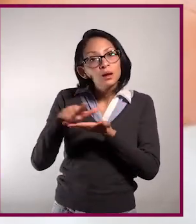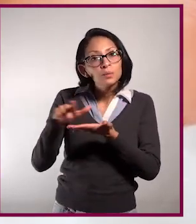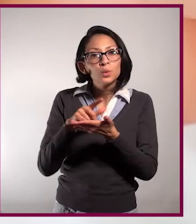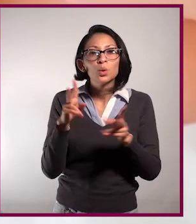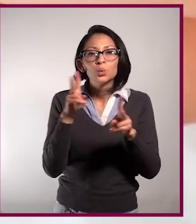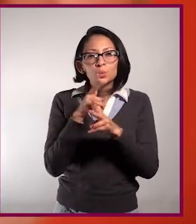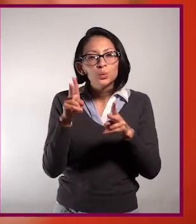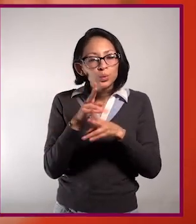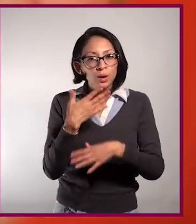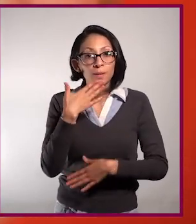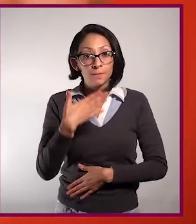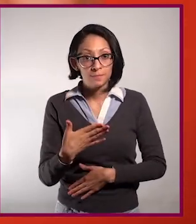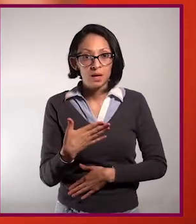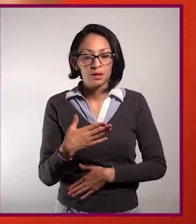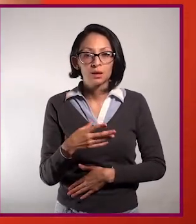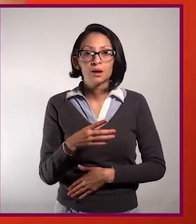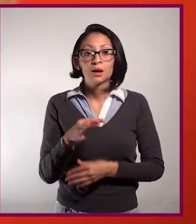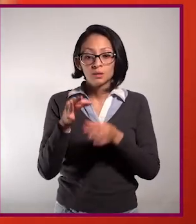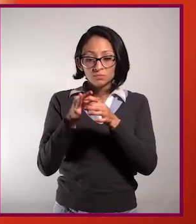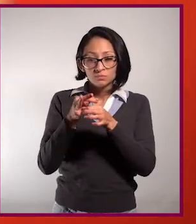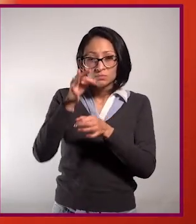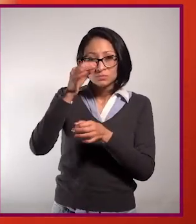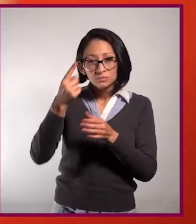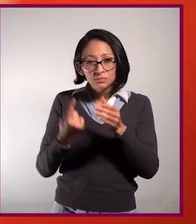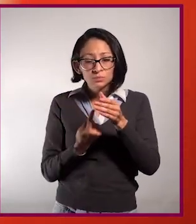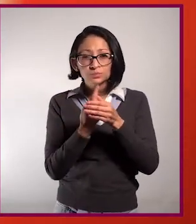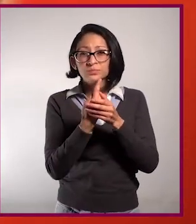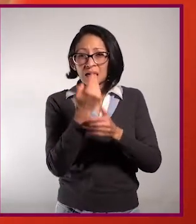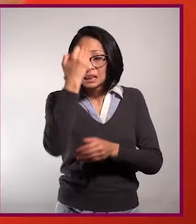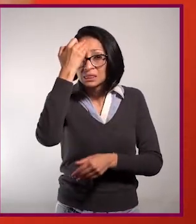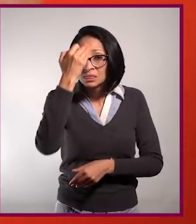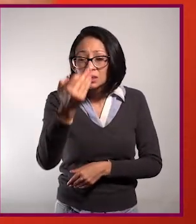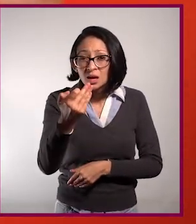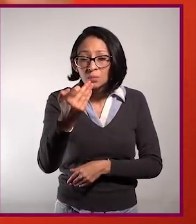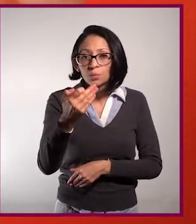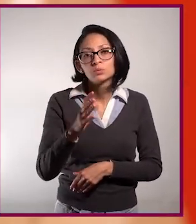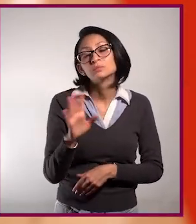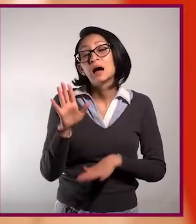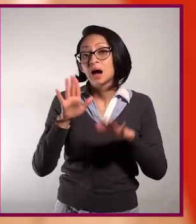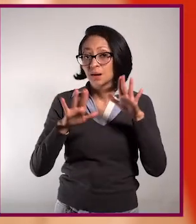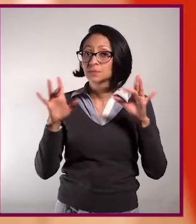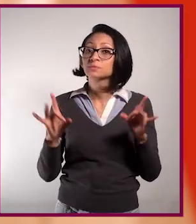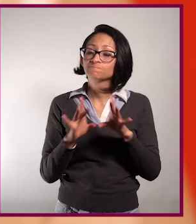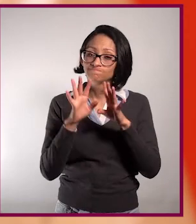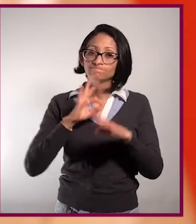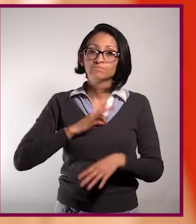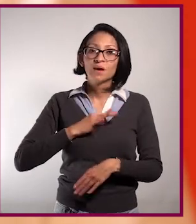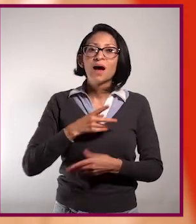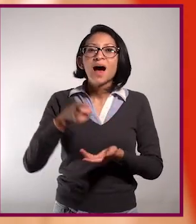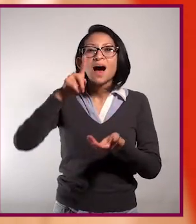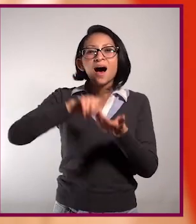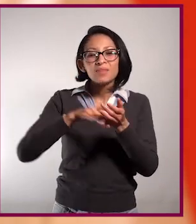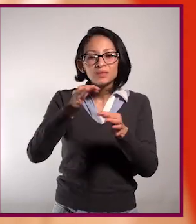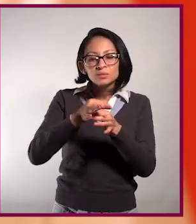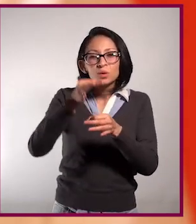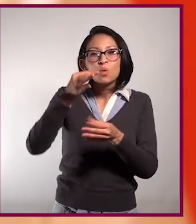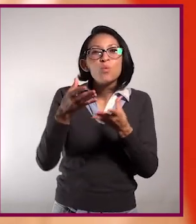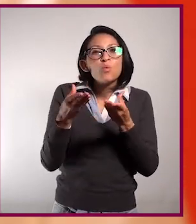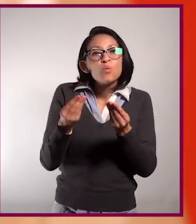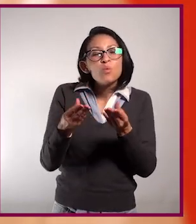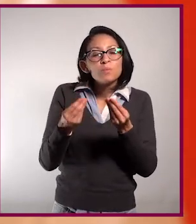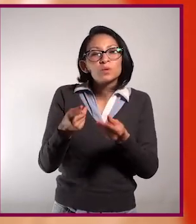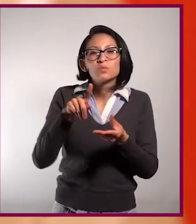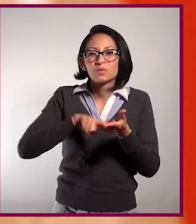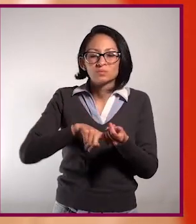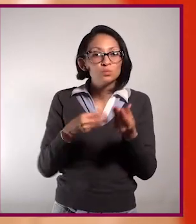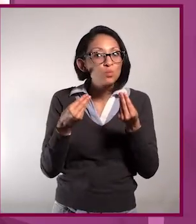y ventilada. Usar un tampón demasiado tiempo puede provocar una infección debido a la humedad que se genera dentro de